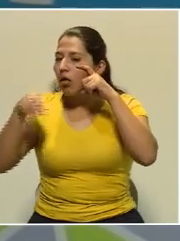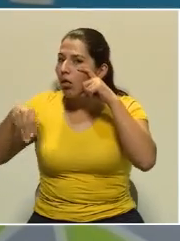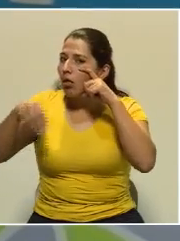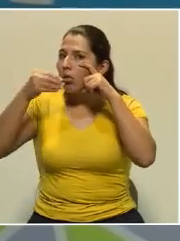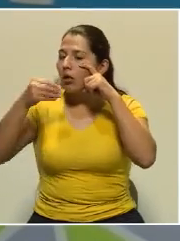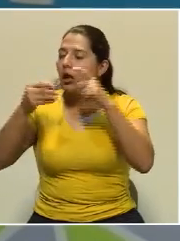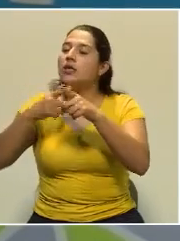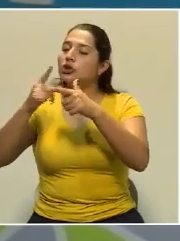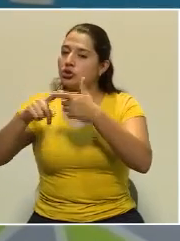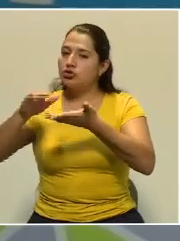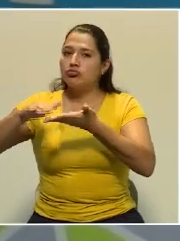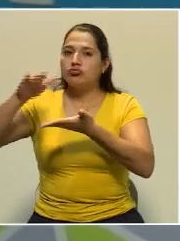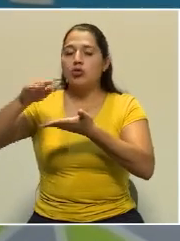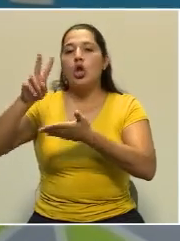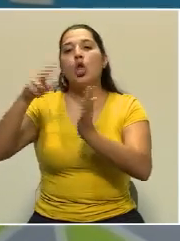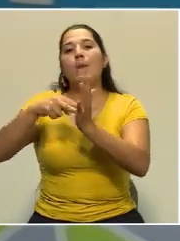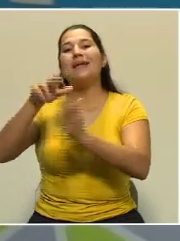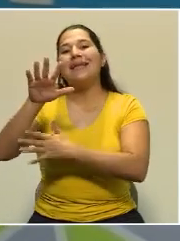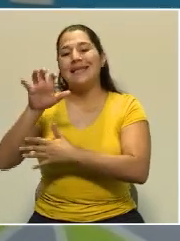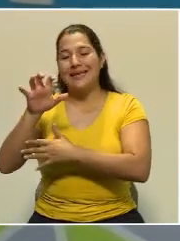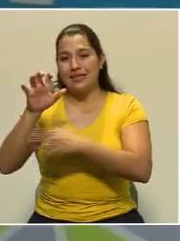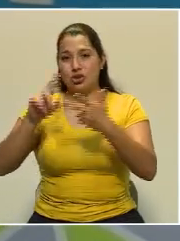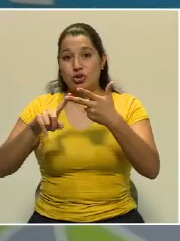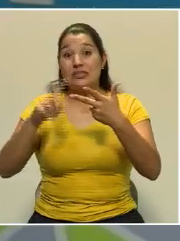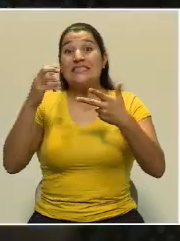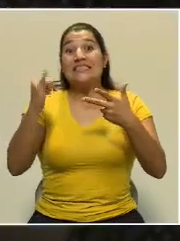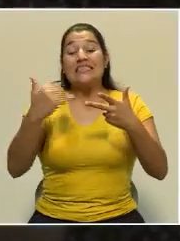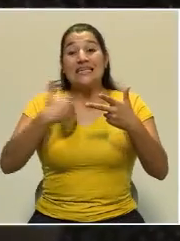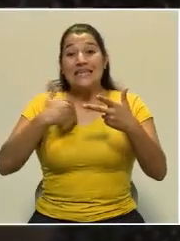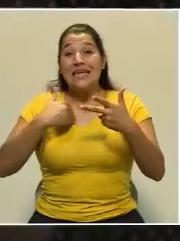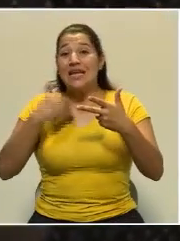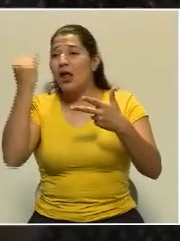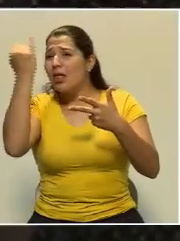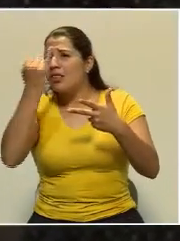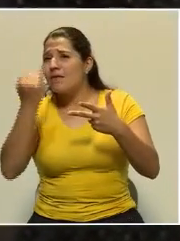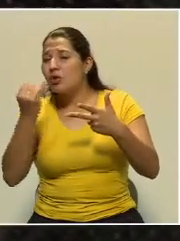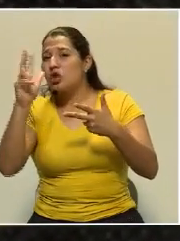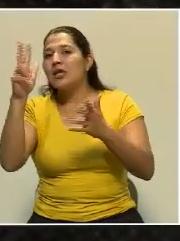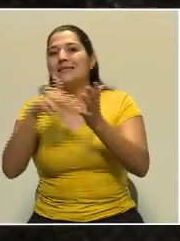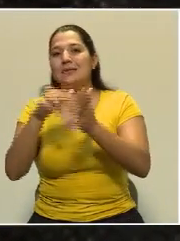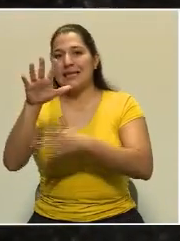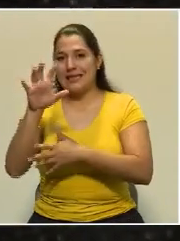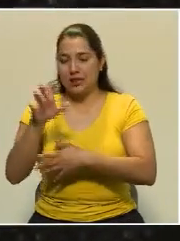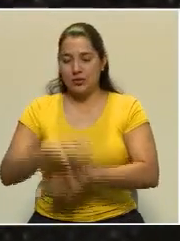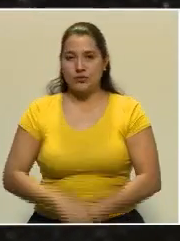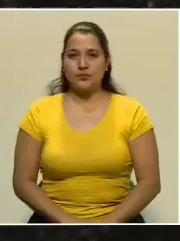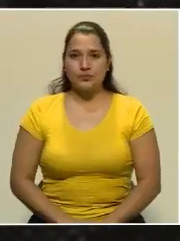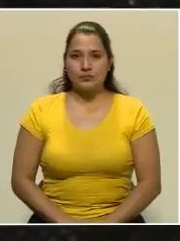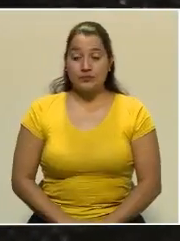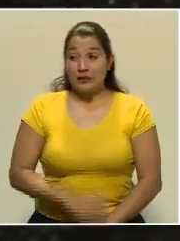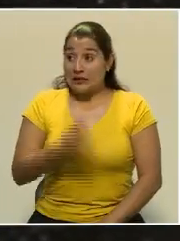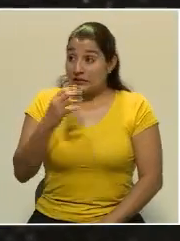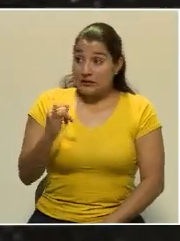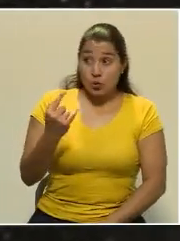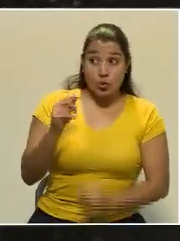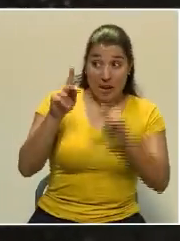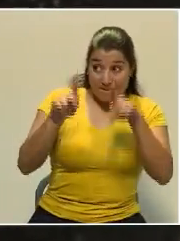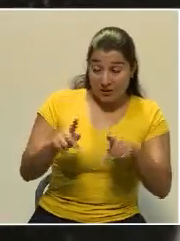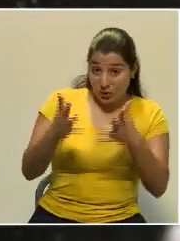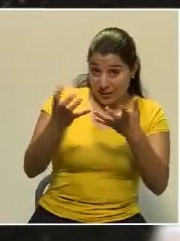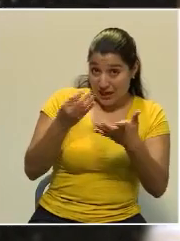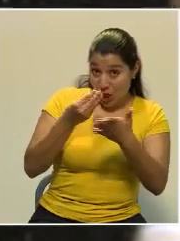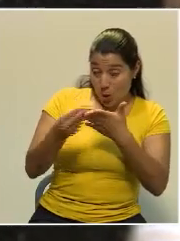la careta plástica. Y cuando es sublimado un costo de 3.500 colones. Si alguien quisiera